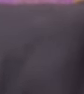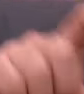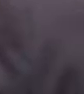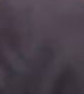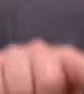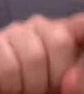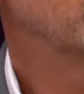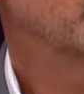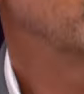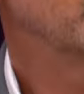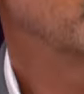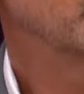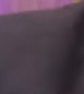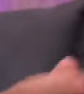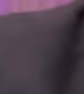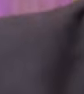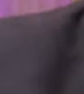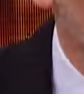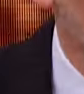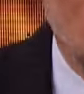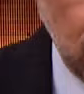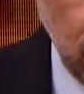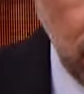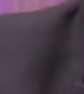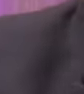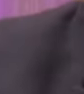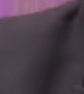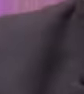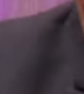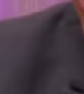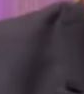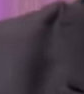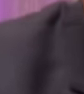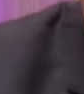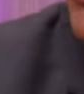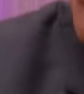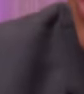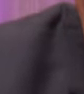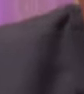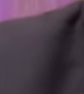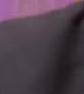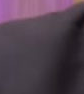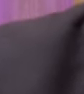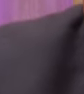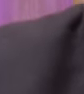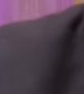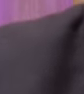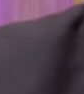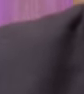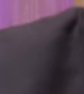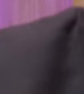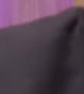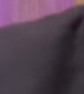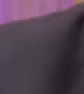presidente a tu provincia obra hecha por mí por el perro pero va a haber una puja por dinero y eso ya empezó en la